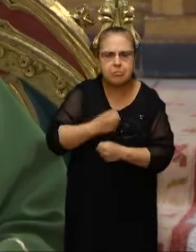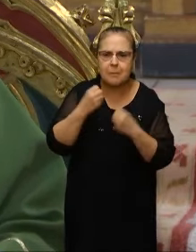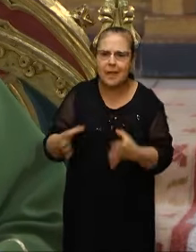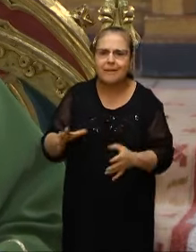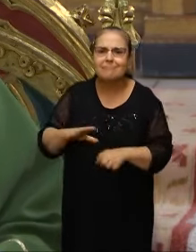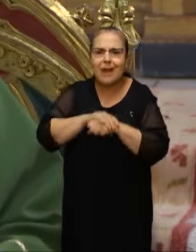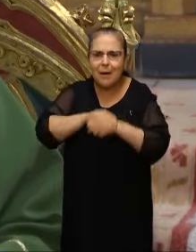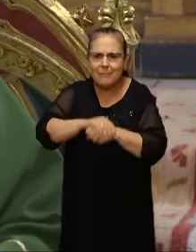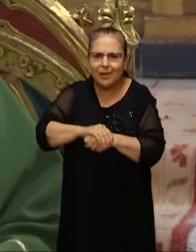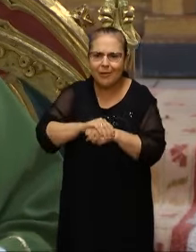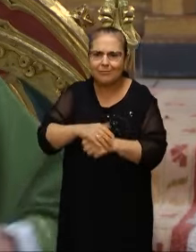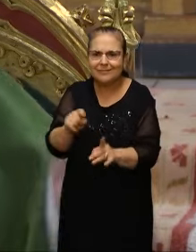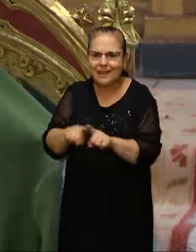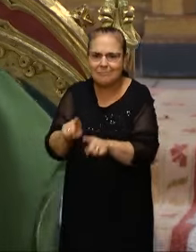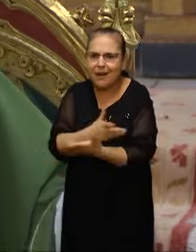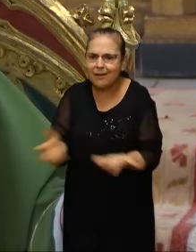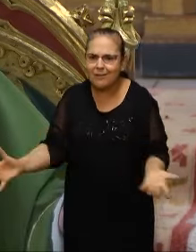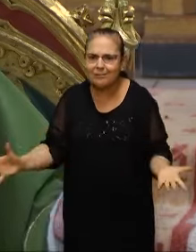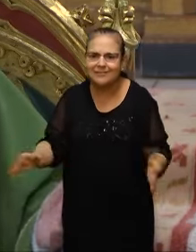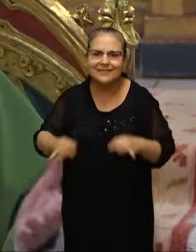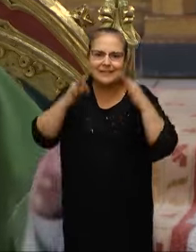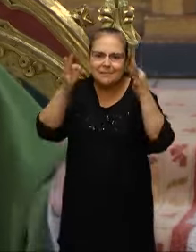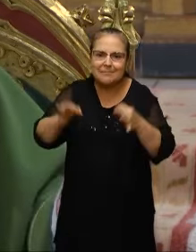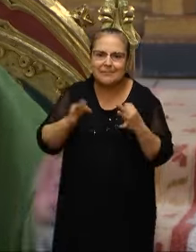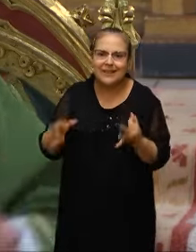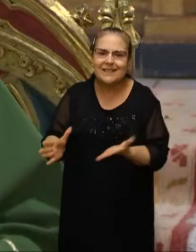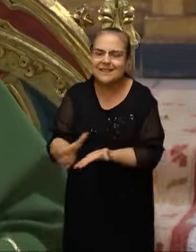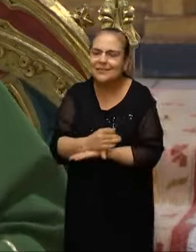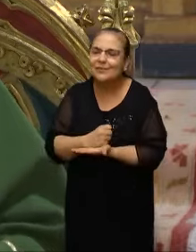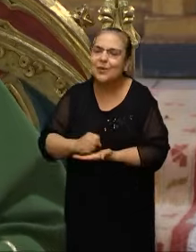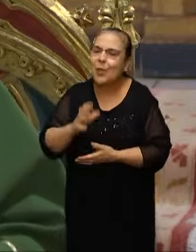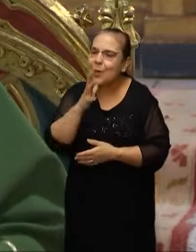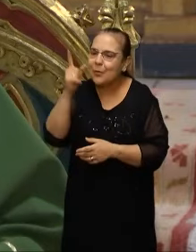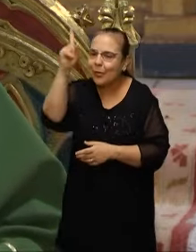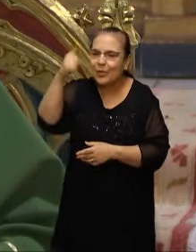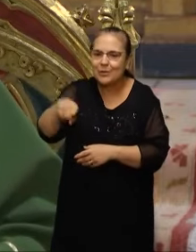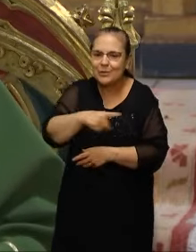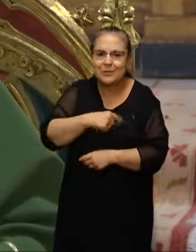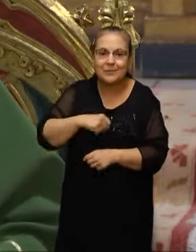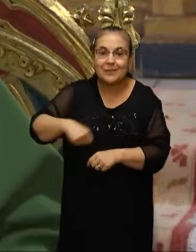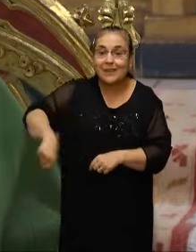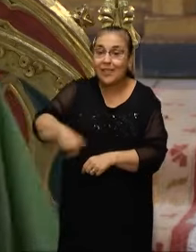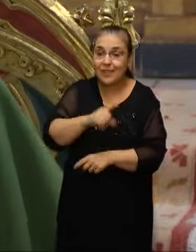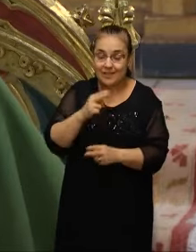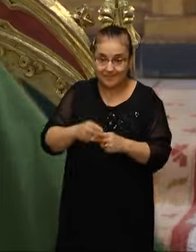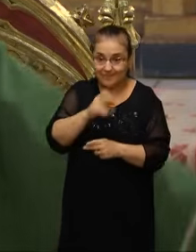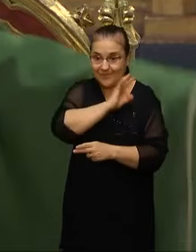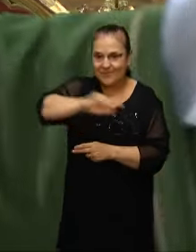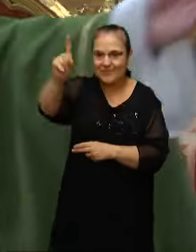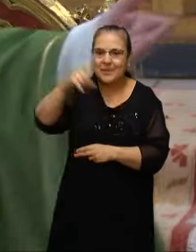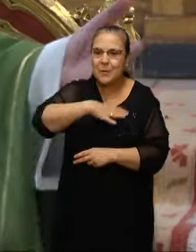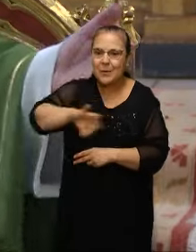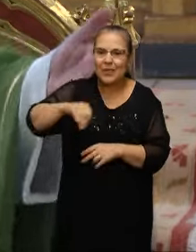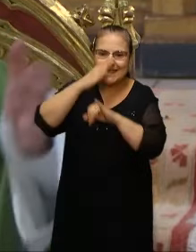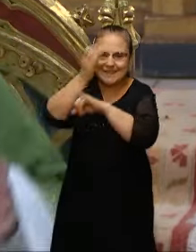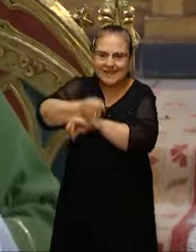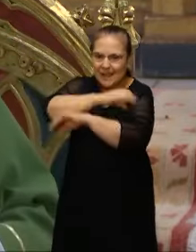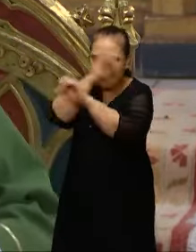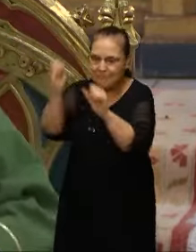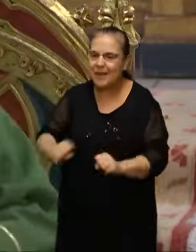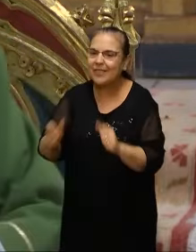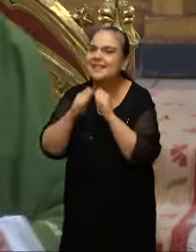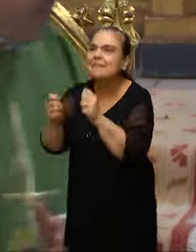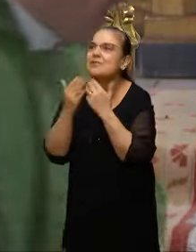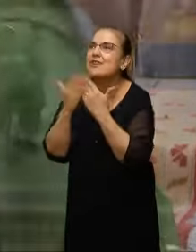hermano que sea siempre así dando todo lo que tenemos por Dios y por los demás en el nombre del señor podéis ir en